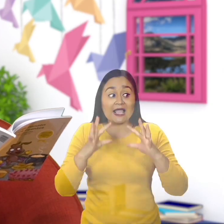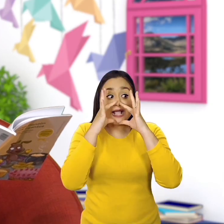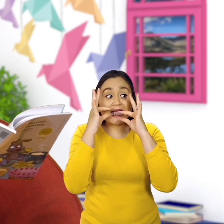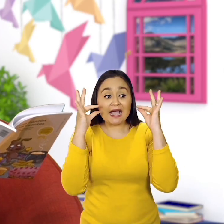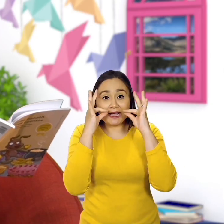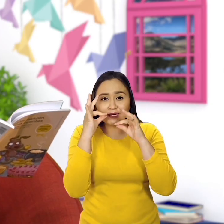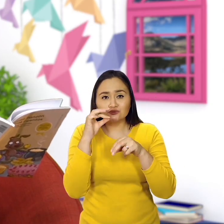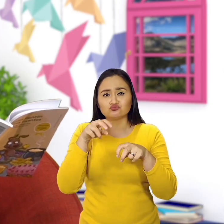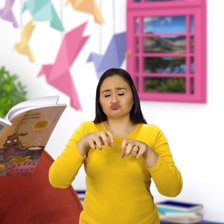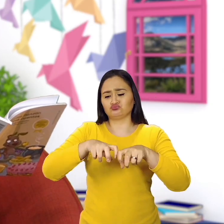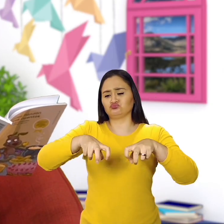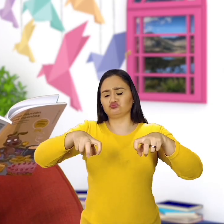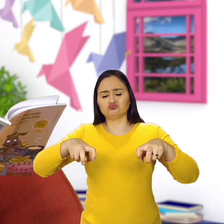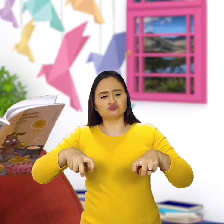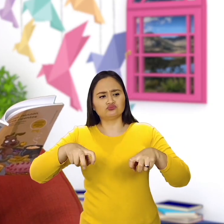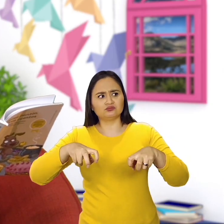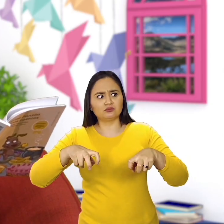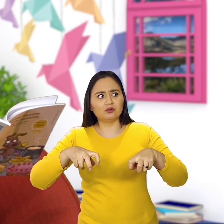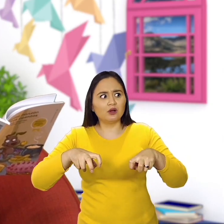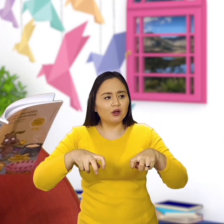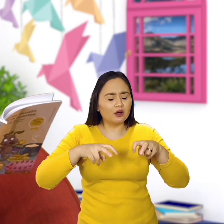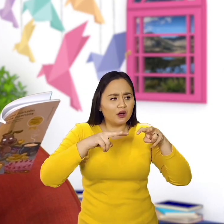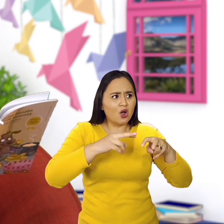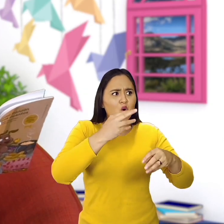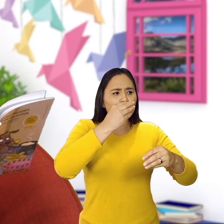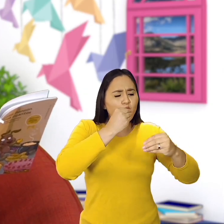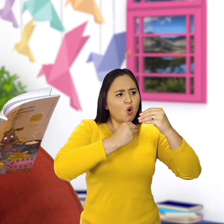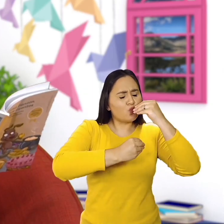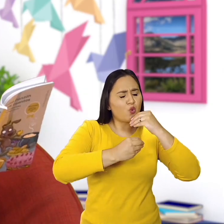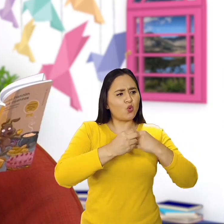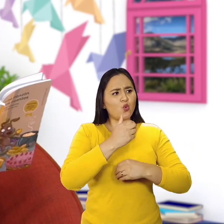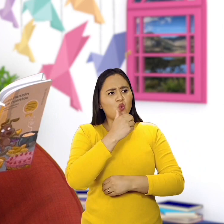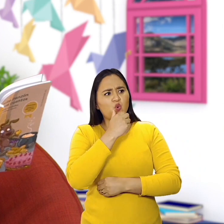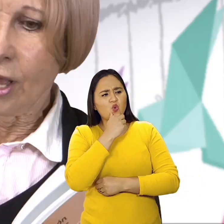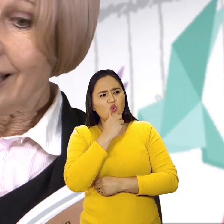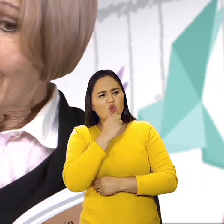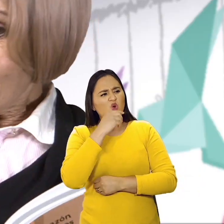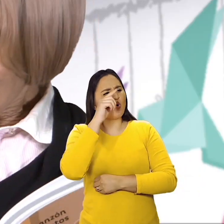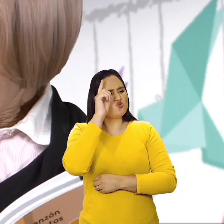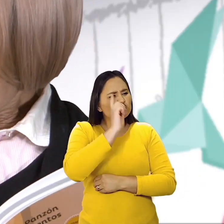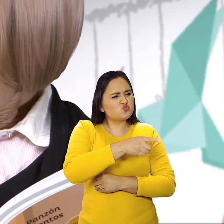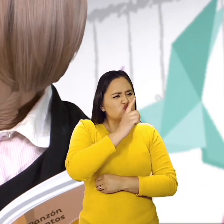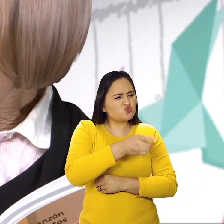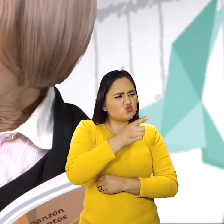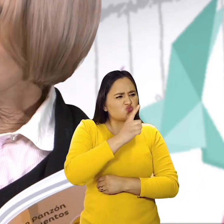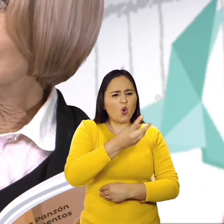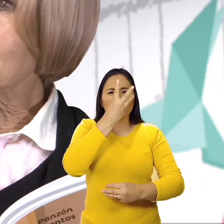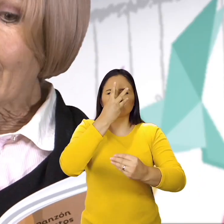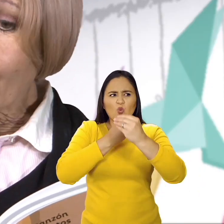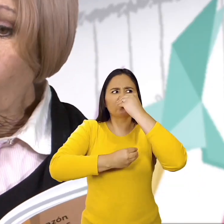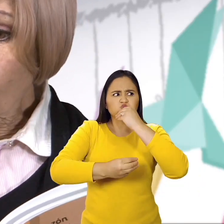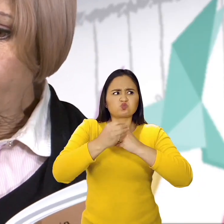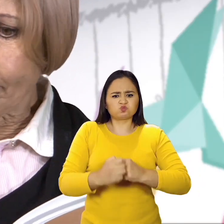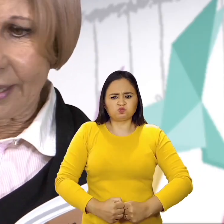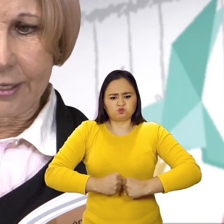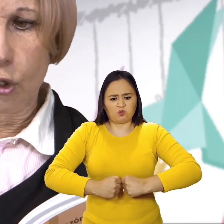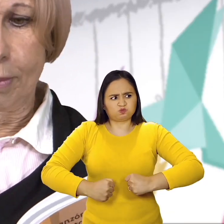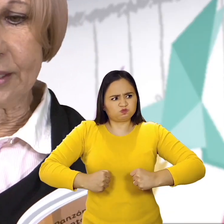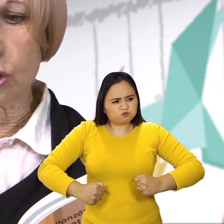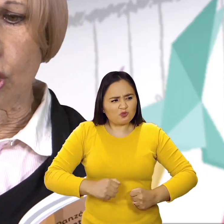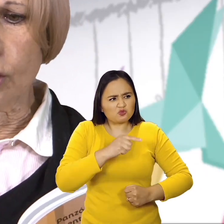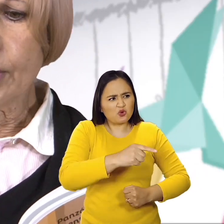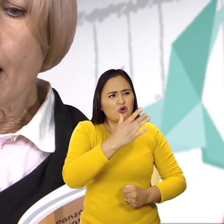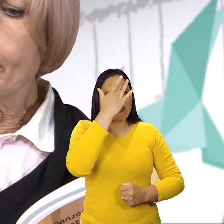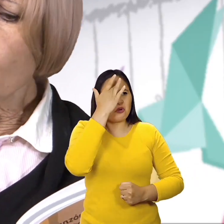Un gato que estaba en su sillón vio lo que se había tragado Perrito Panzón. «Eres un tragón,